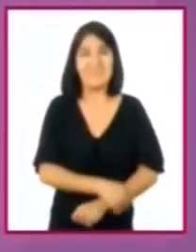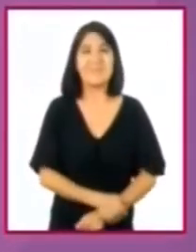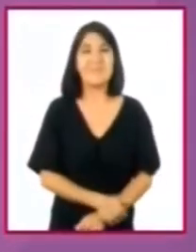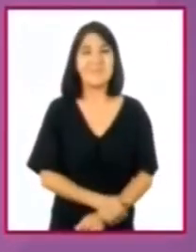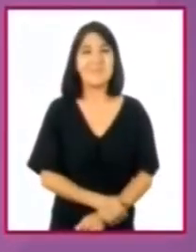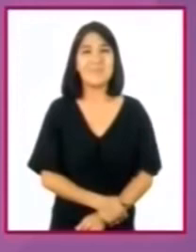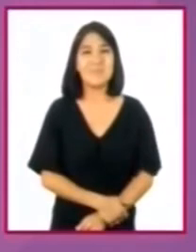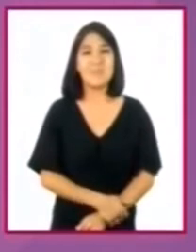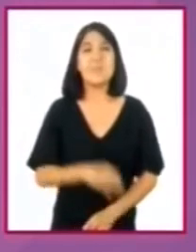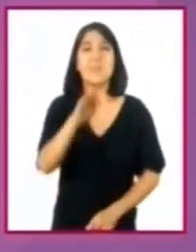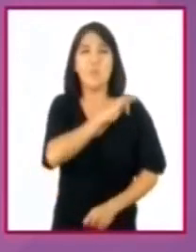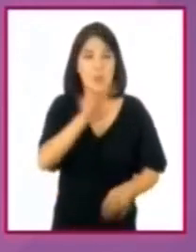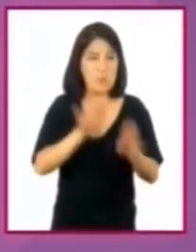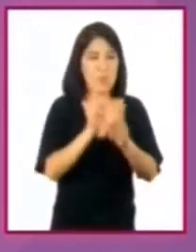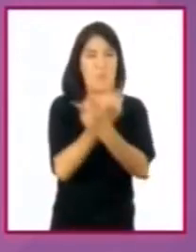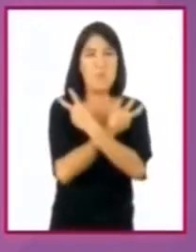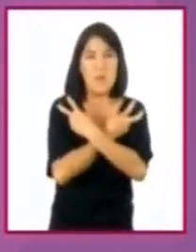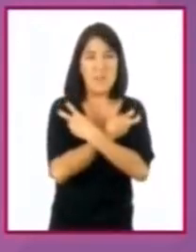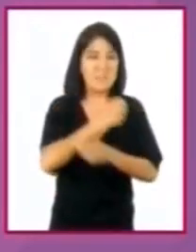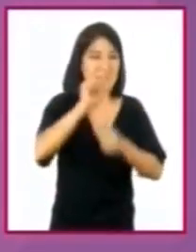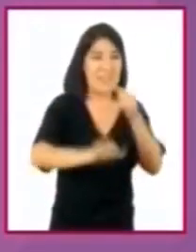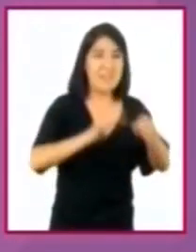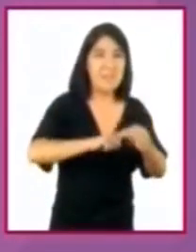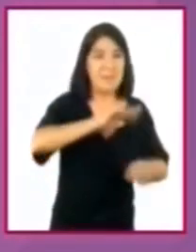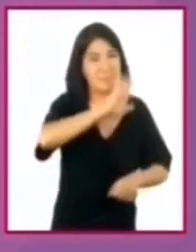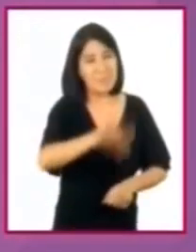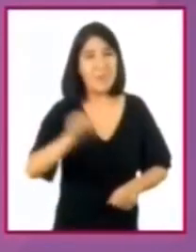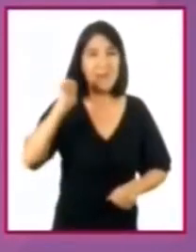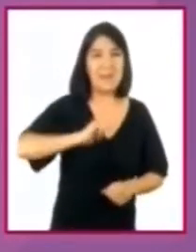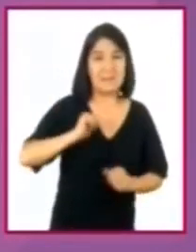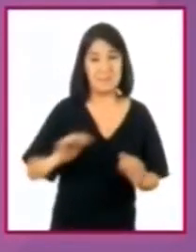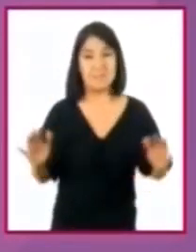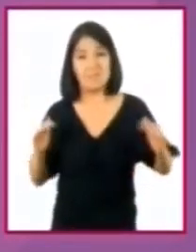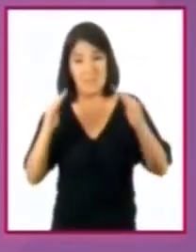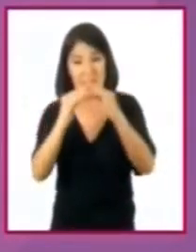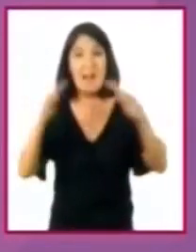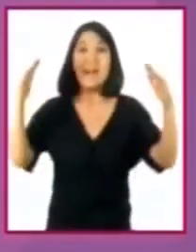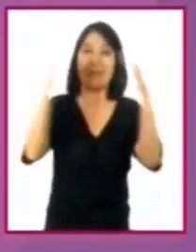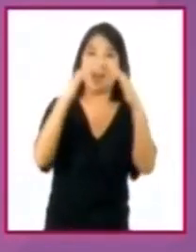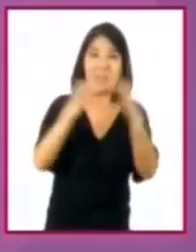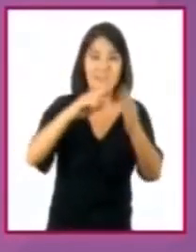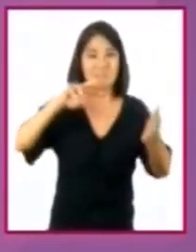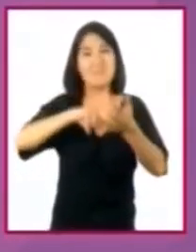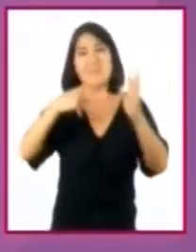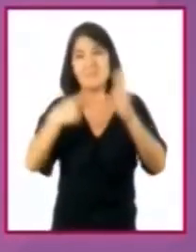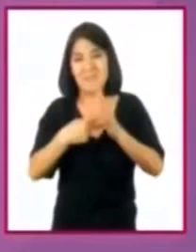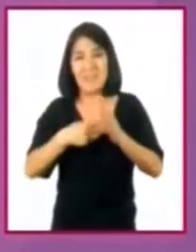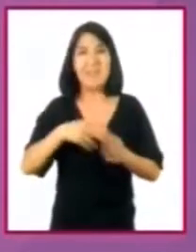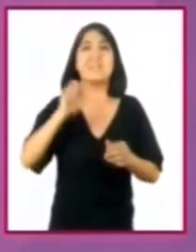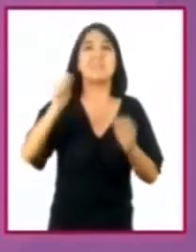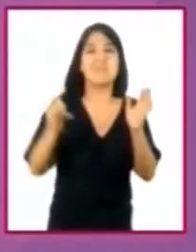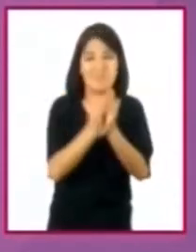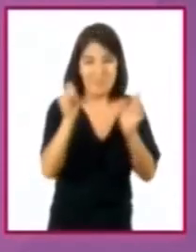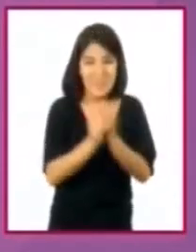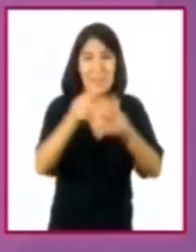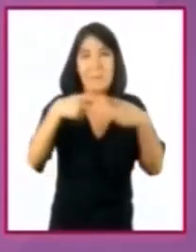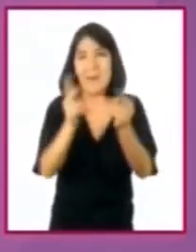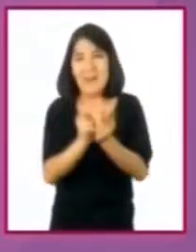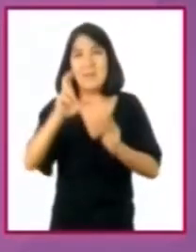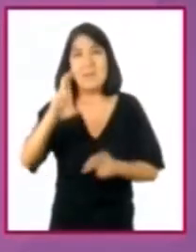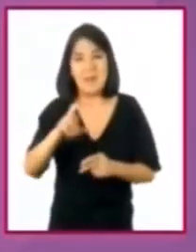Pueden ser restos óseos o vegetales, templos, casas, cerámica, joyas,